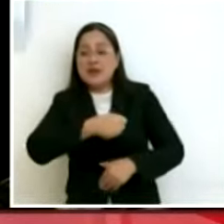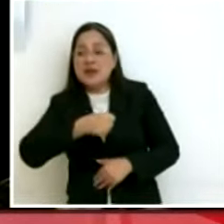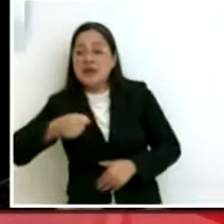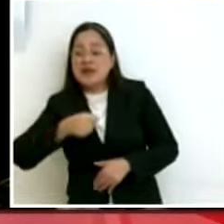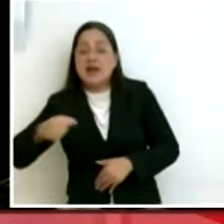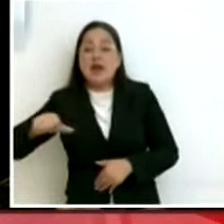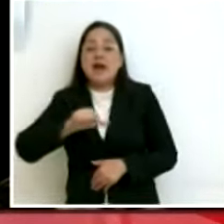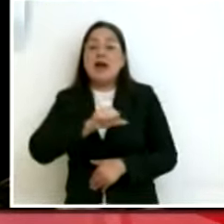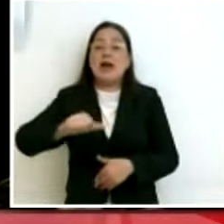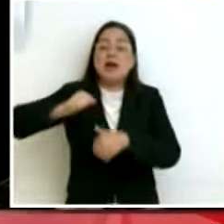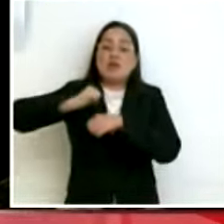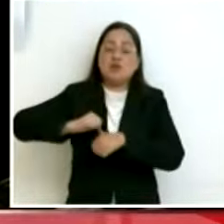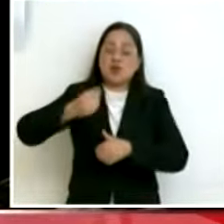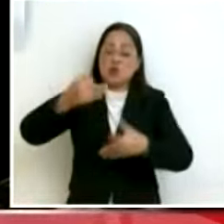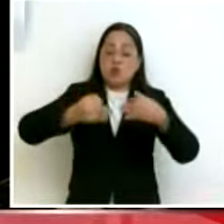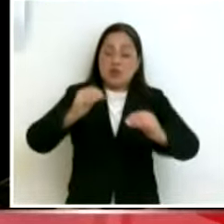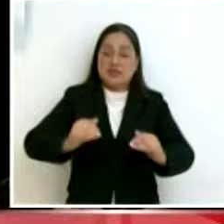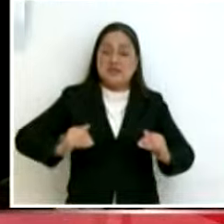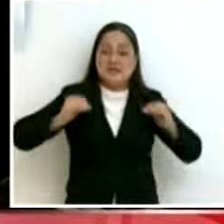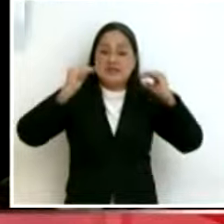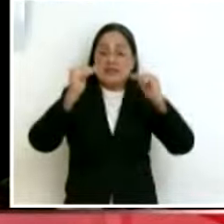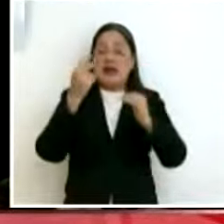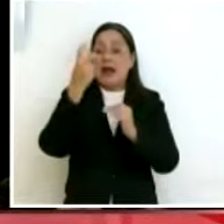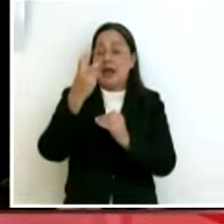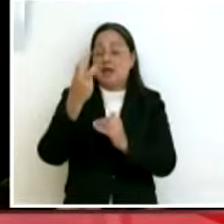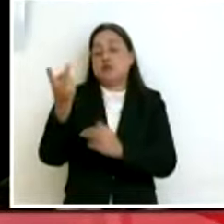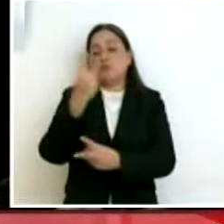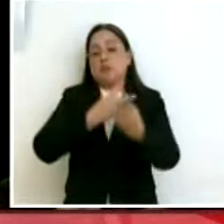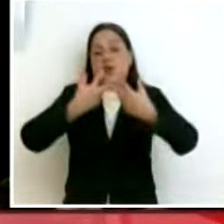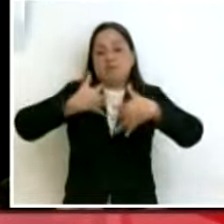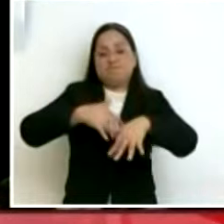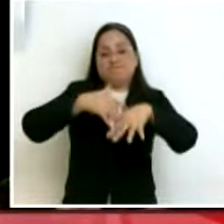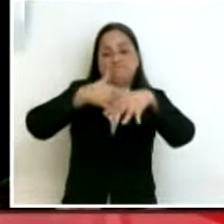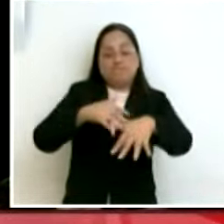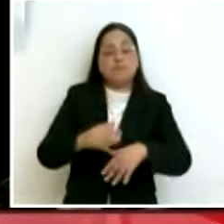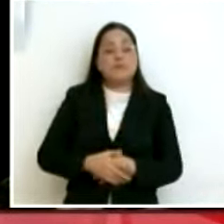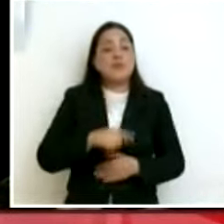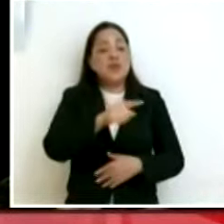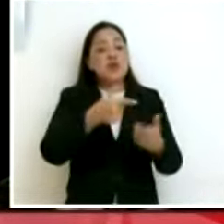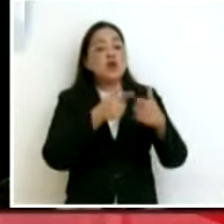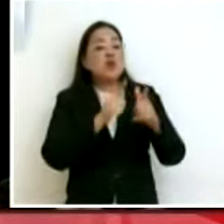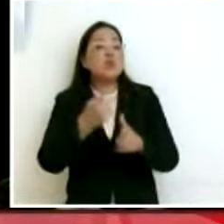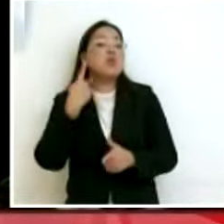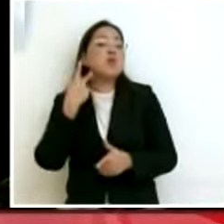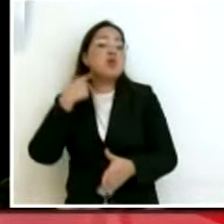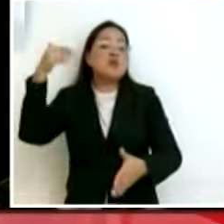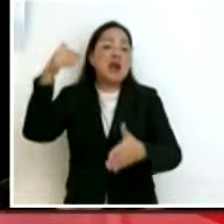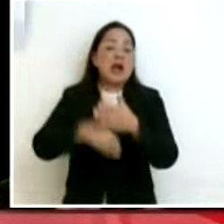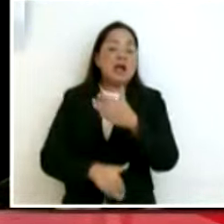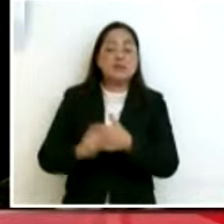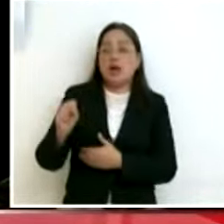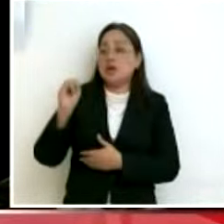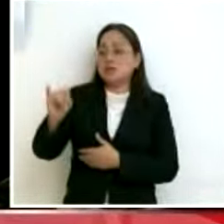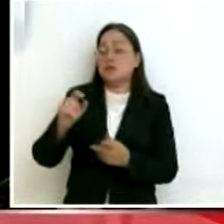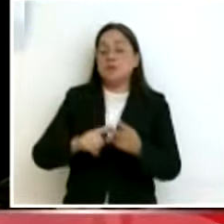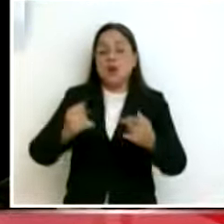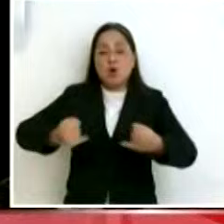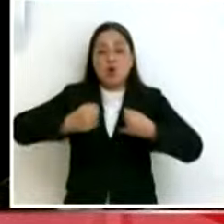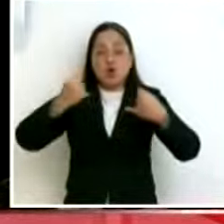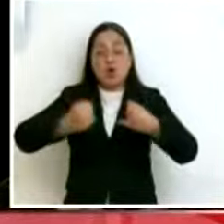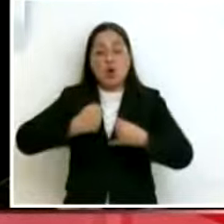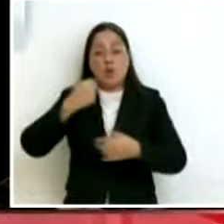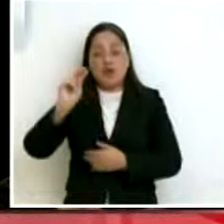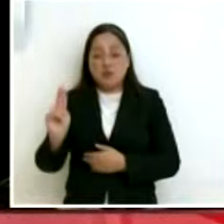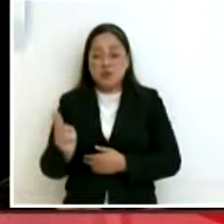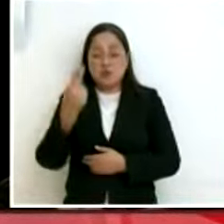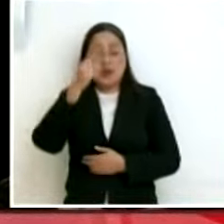los altos funcionarios judiciales, recoldos de partidos derrotados, jóvenes de universidades privadas en las que